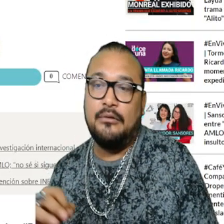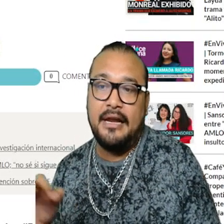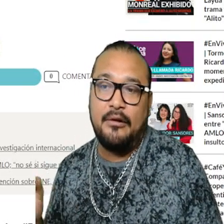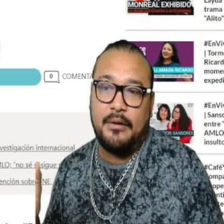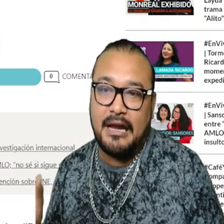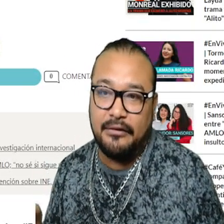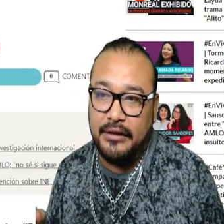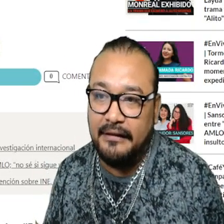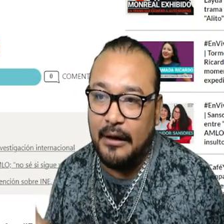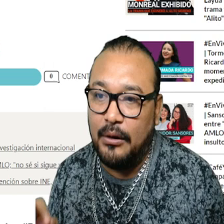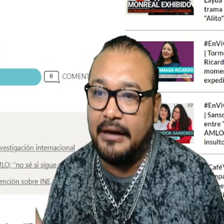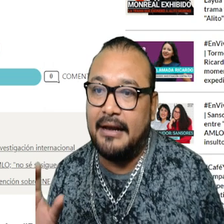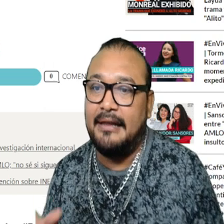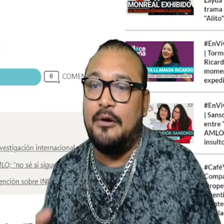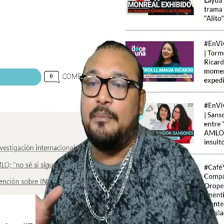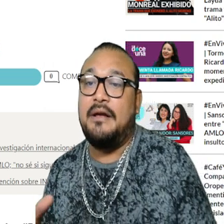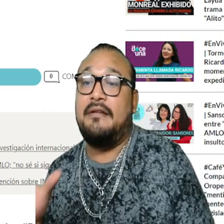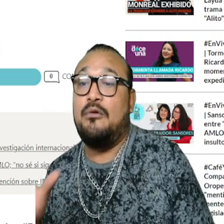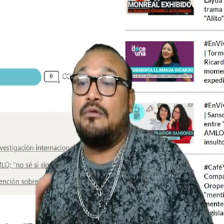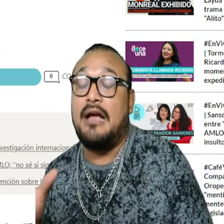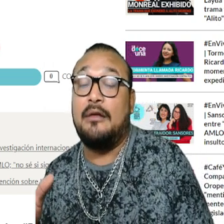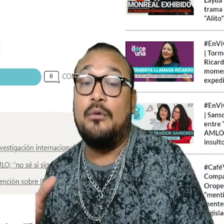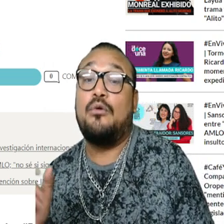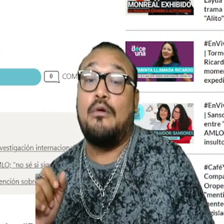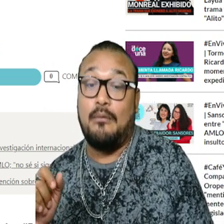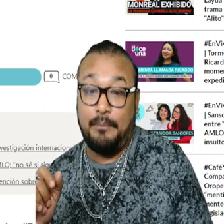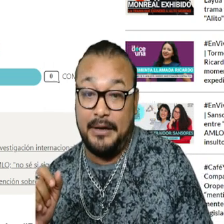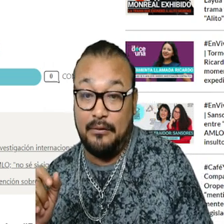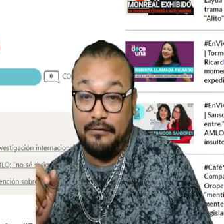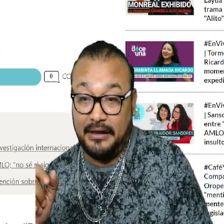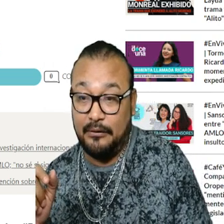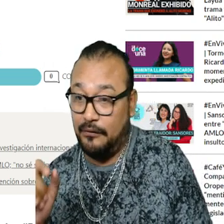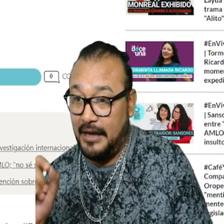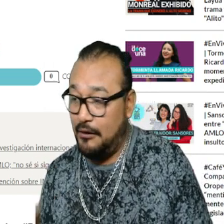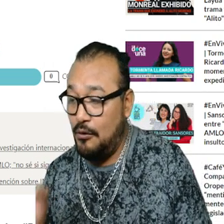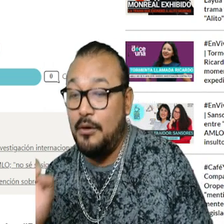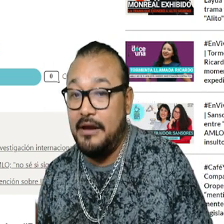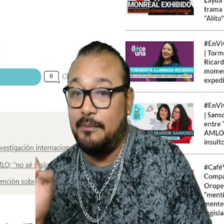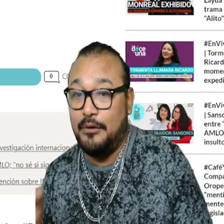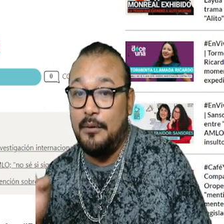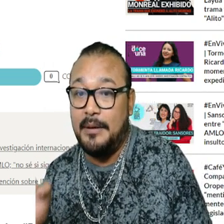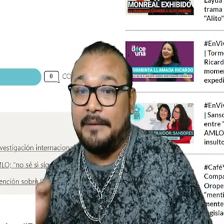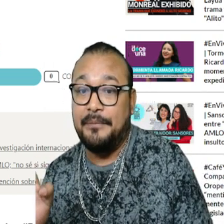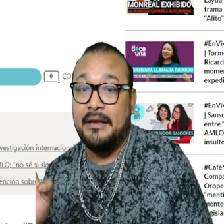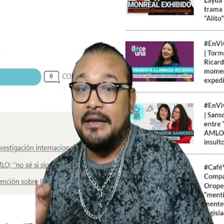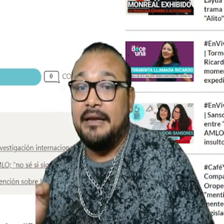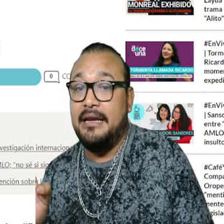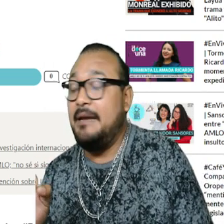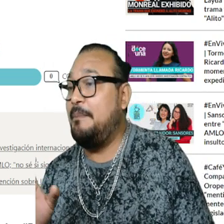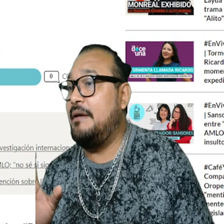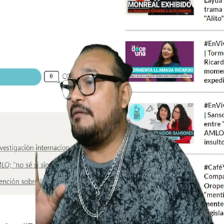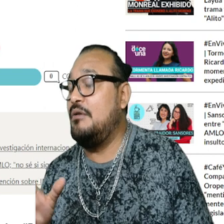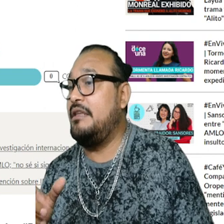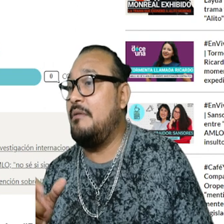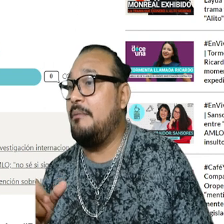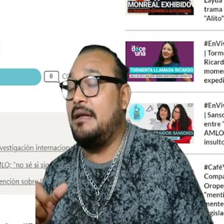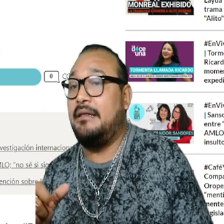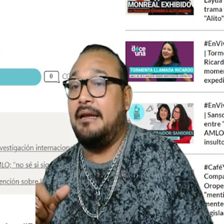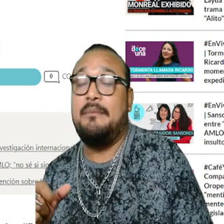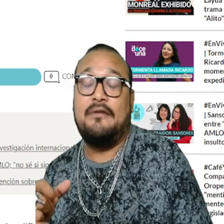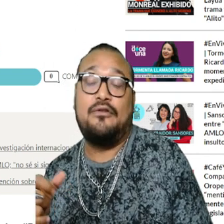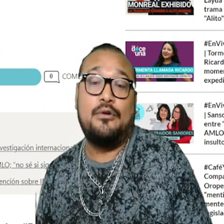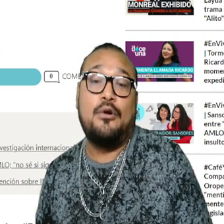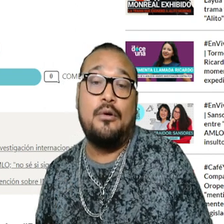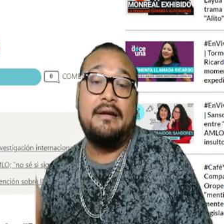El titular de Gobernación dice ahora que Calderón puede ser juzgado como Pinochet, o sea, no es broma. Y pues